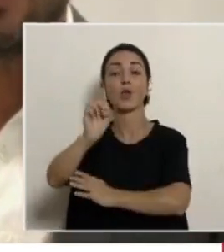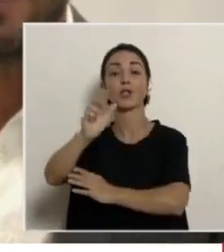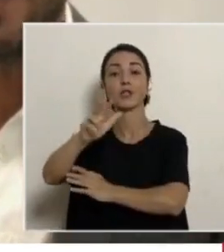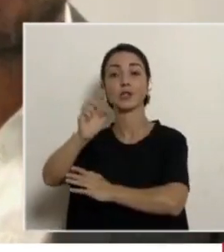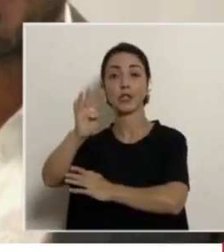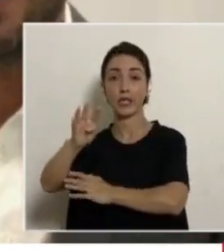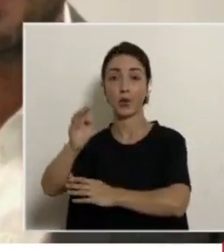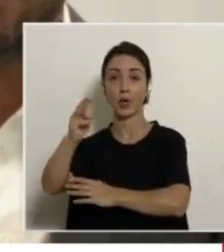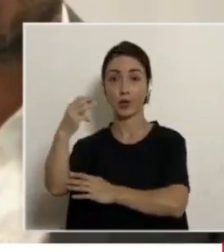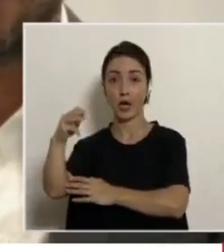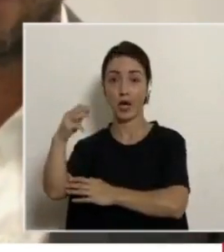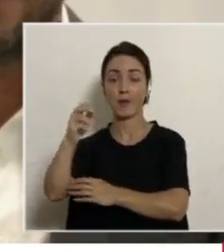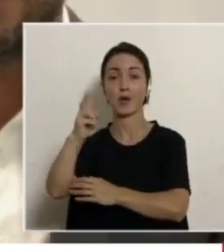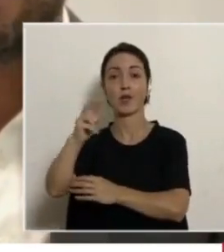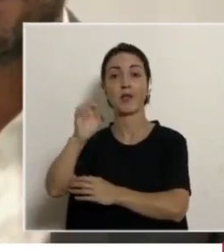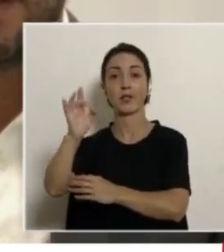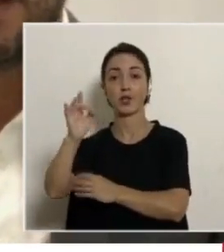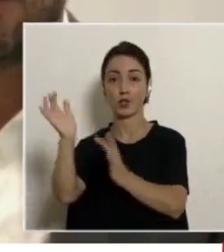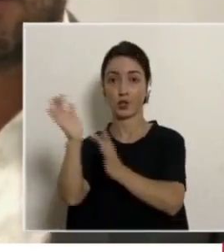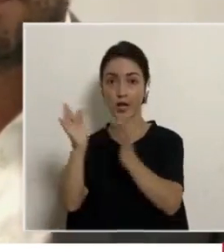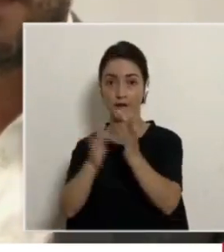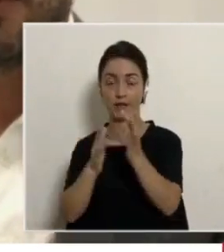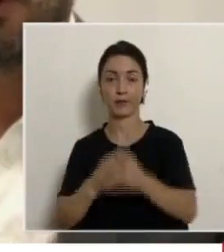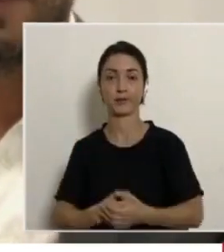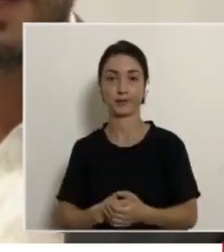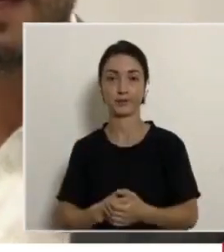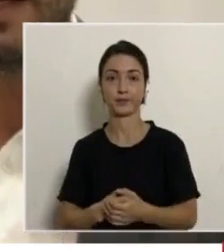2.434 casos el miércoles 28 de abril,